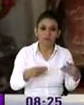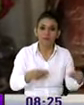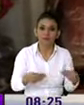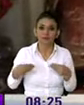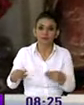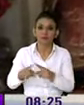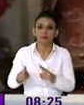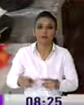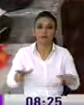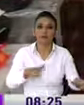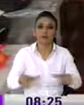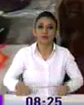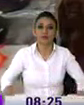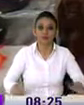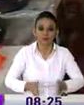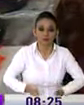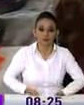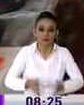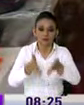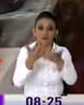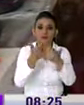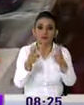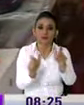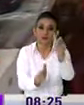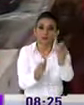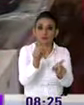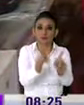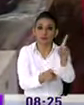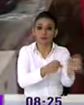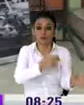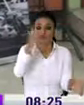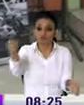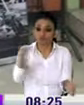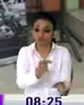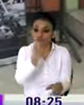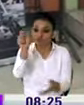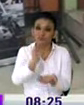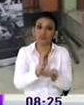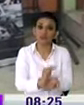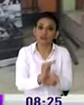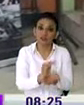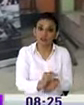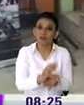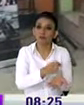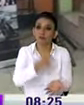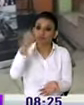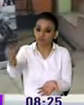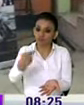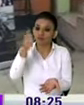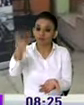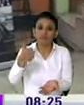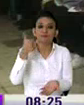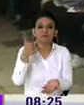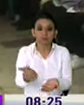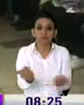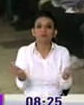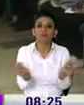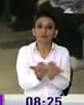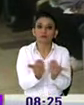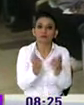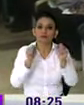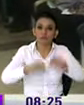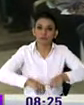diferentes puntos de la calle Libertad para que los moradores de San Roque y de la Cima de la Libertad depositen correctamente los